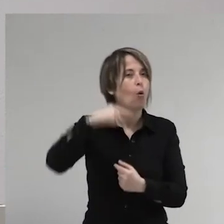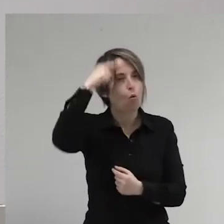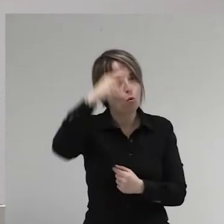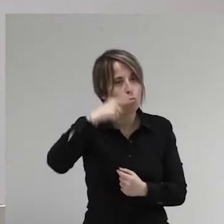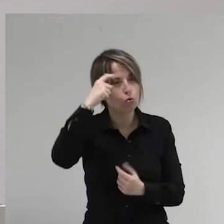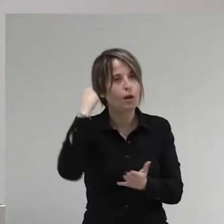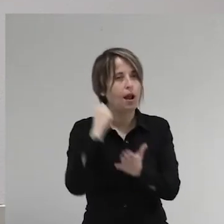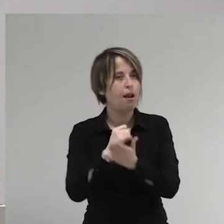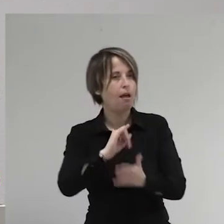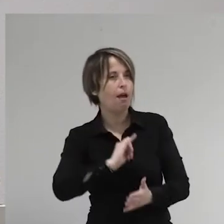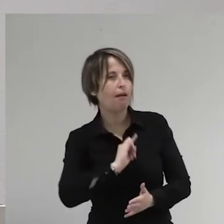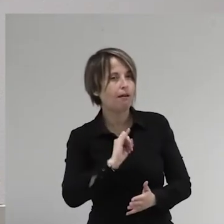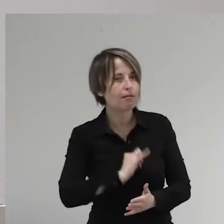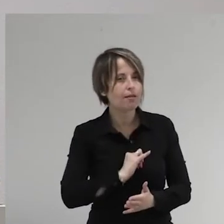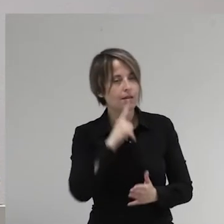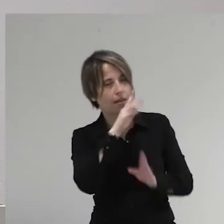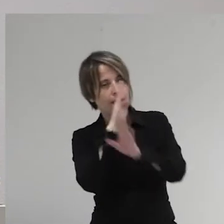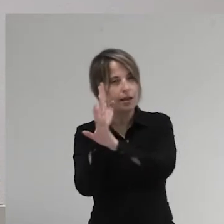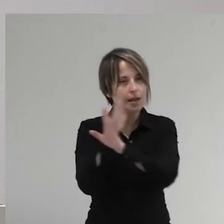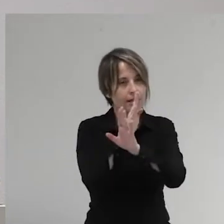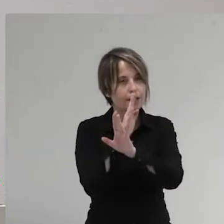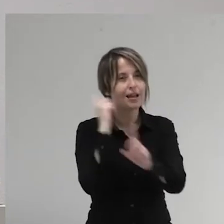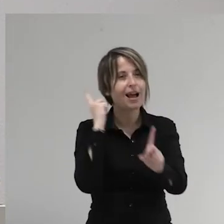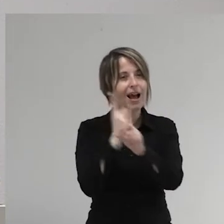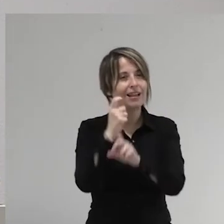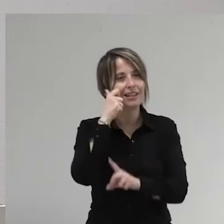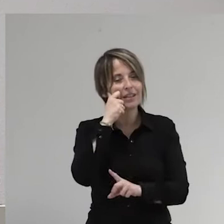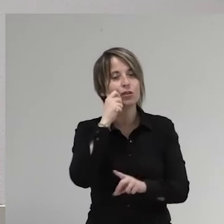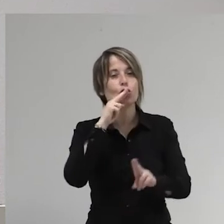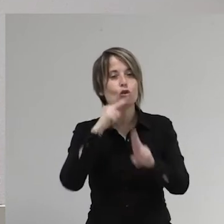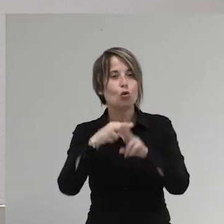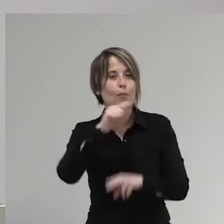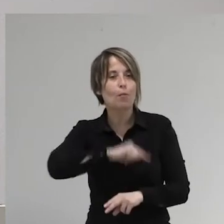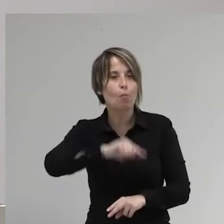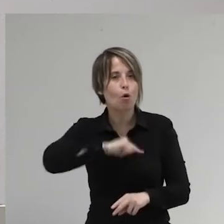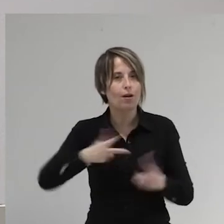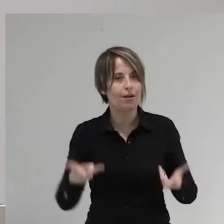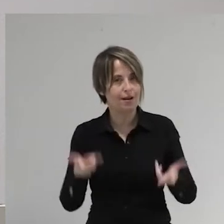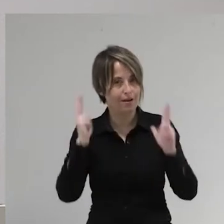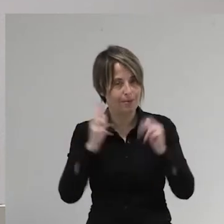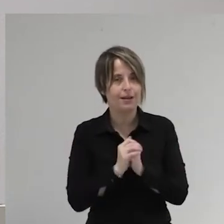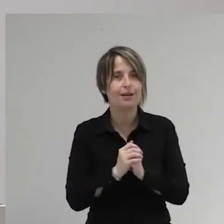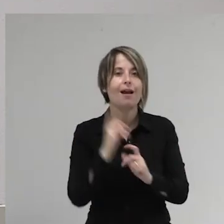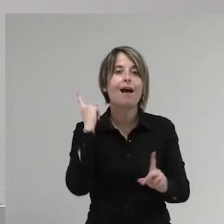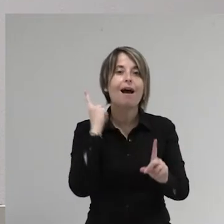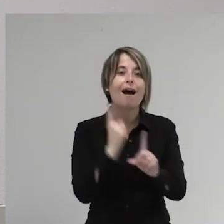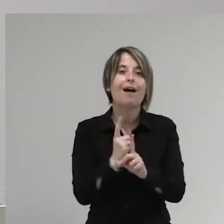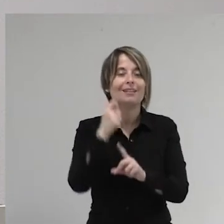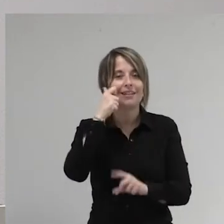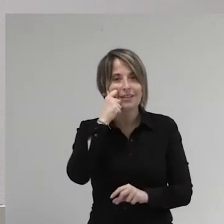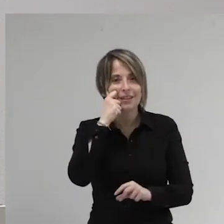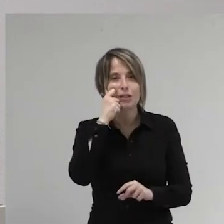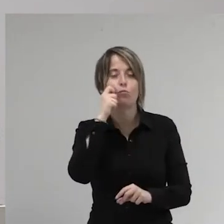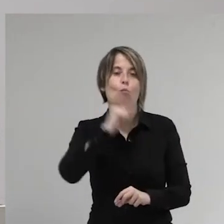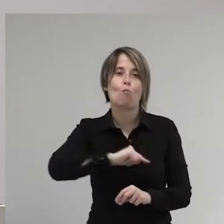culturalistas, identitarios, que se esconden tras el antirracismo que se llama moral y liberal. Cuando digo antirracismo moral y liberal o